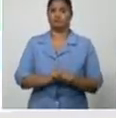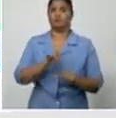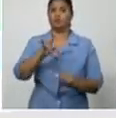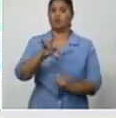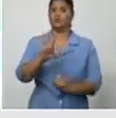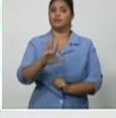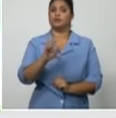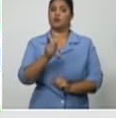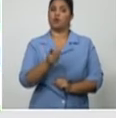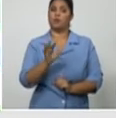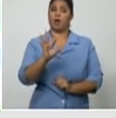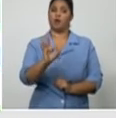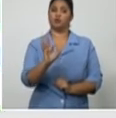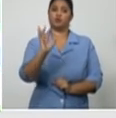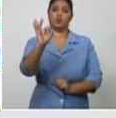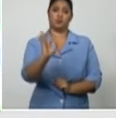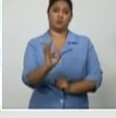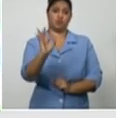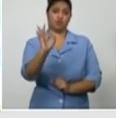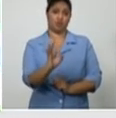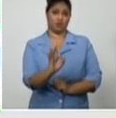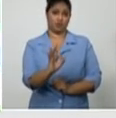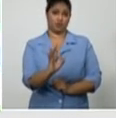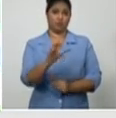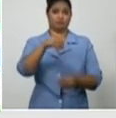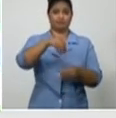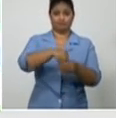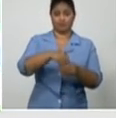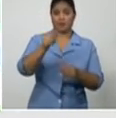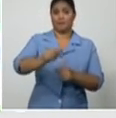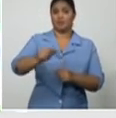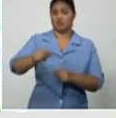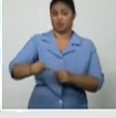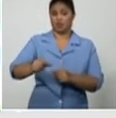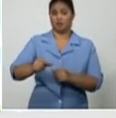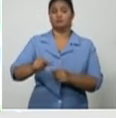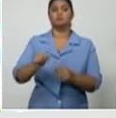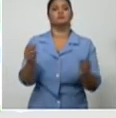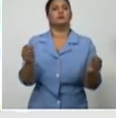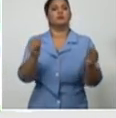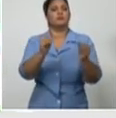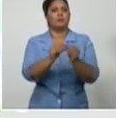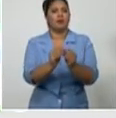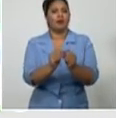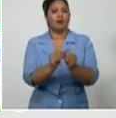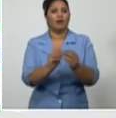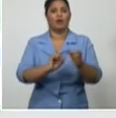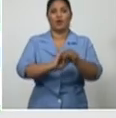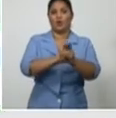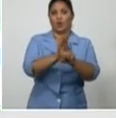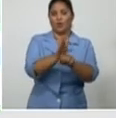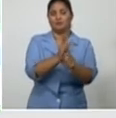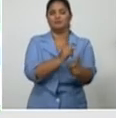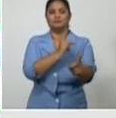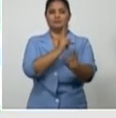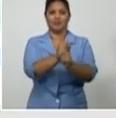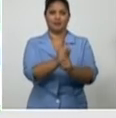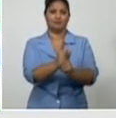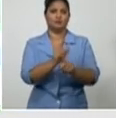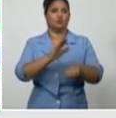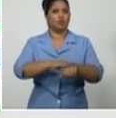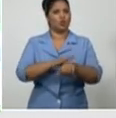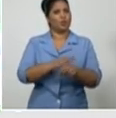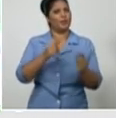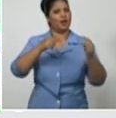ayer, contactos de casos confirmados, grupos de mucho riesgo, por lo cual se trata